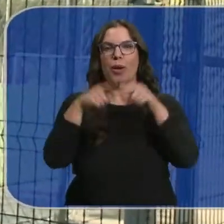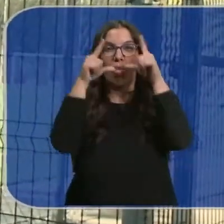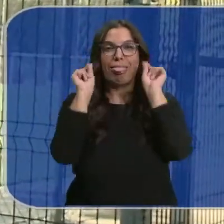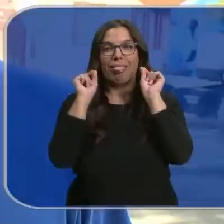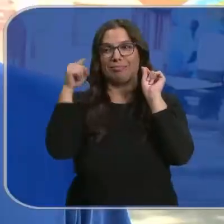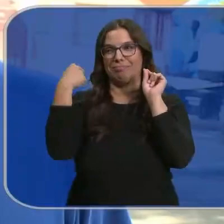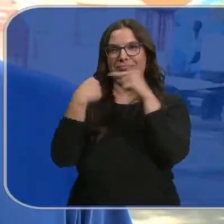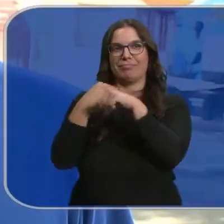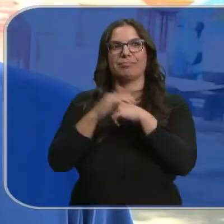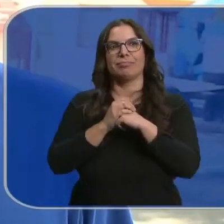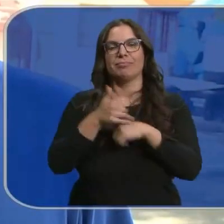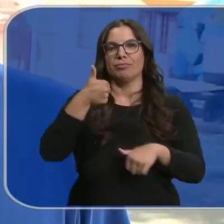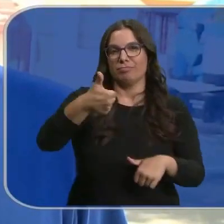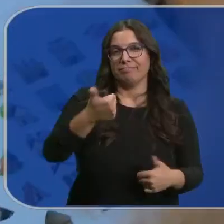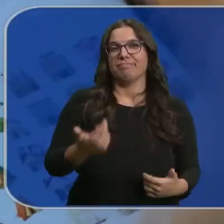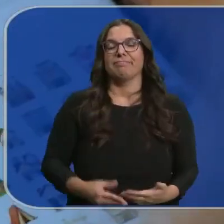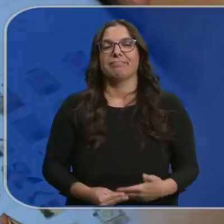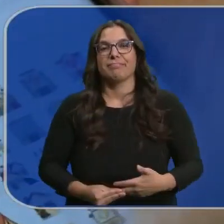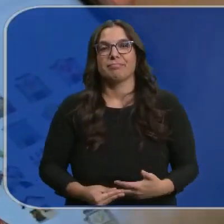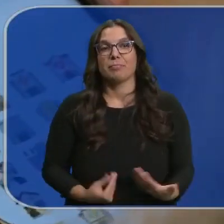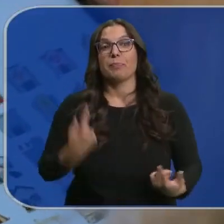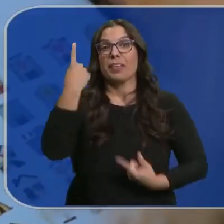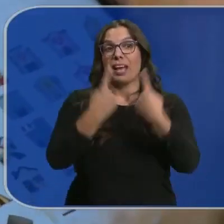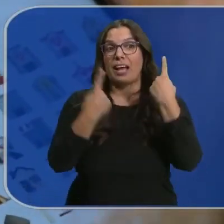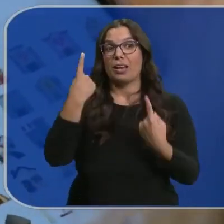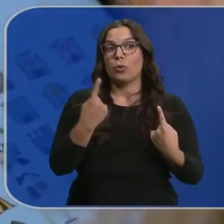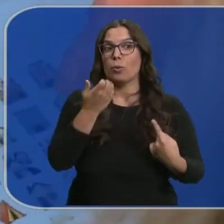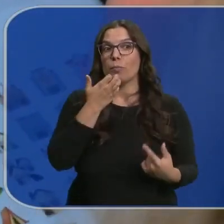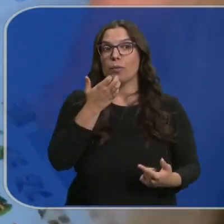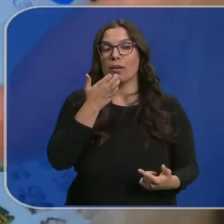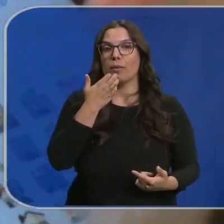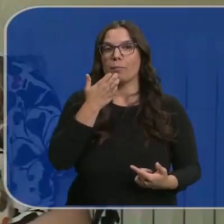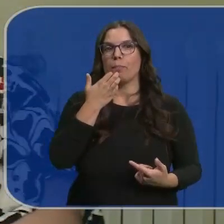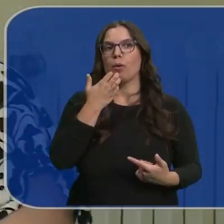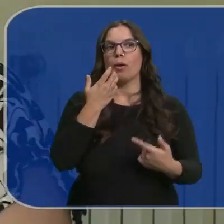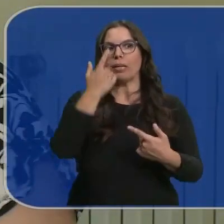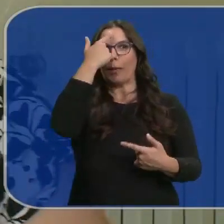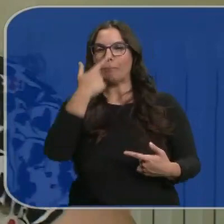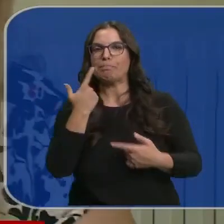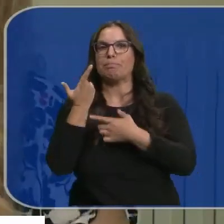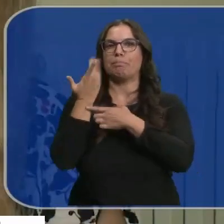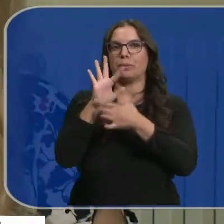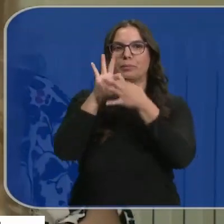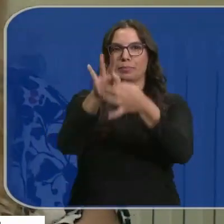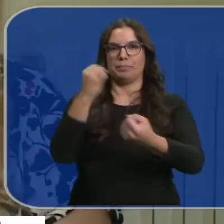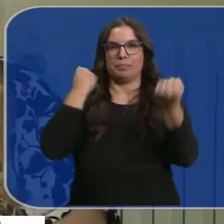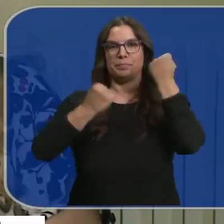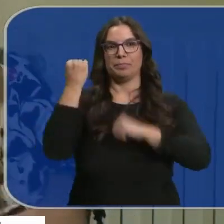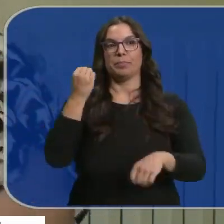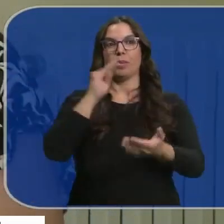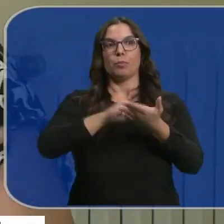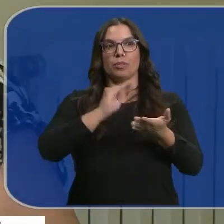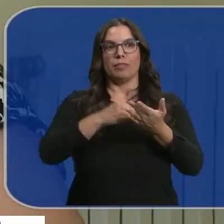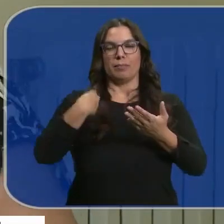llorando de risas. El de, ok... Algunos como ese representan gestos. Muchas de las funciones que en la comunicación